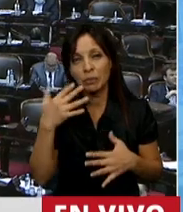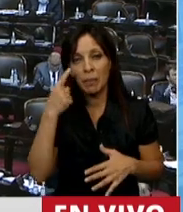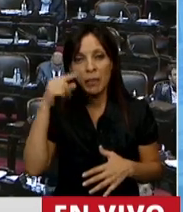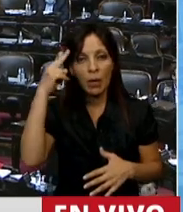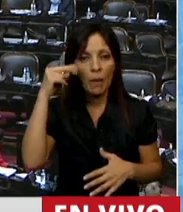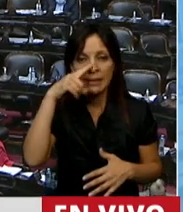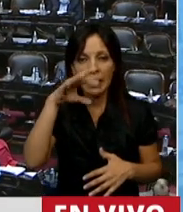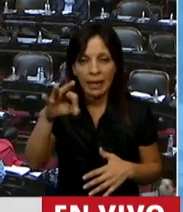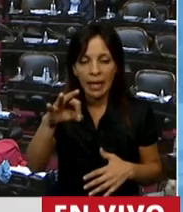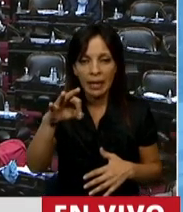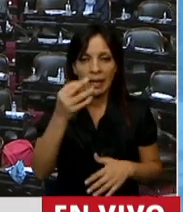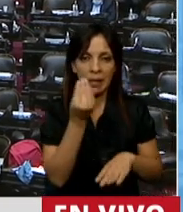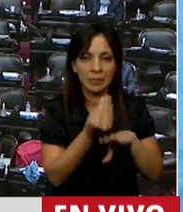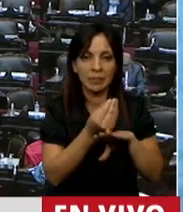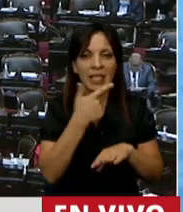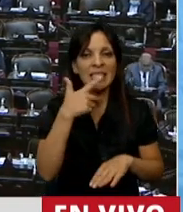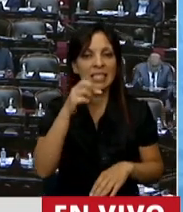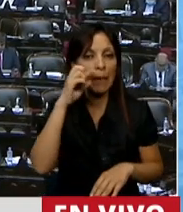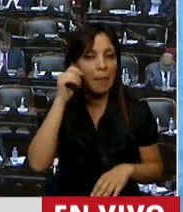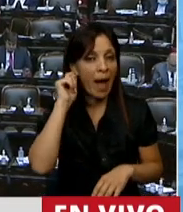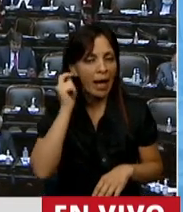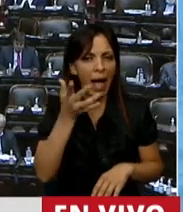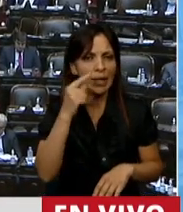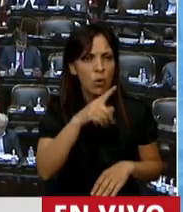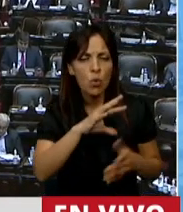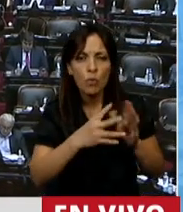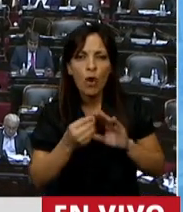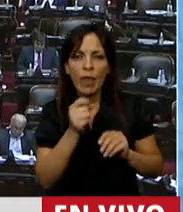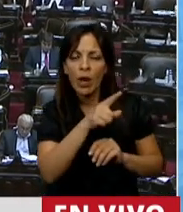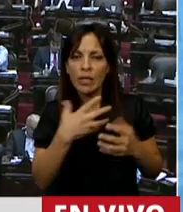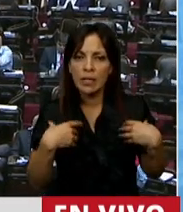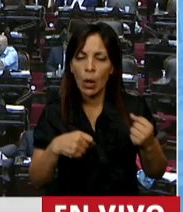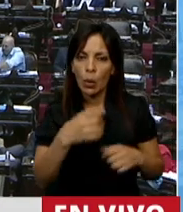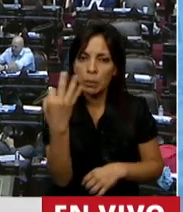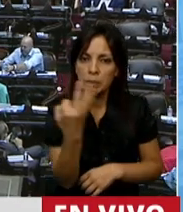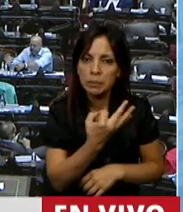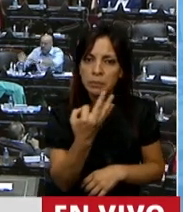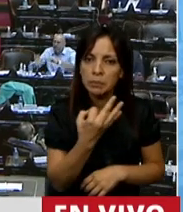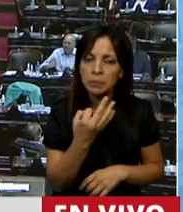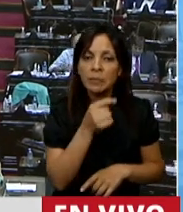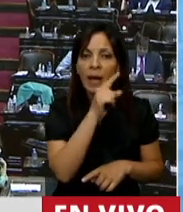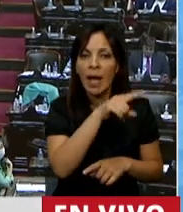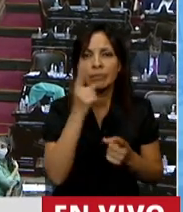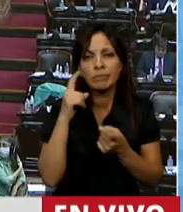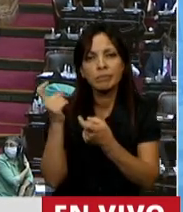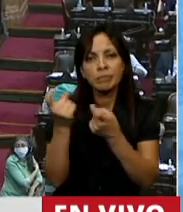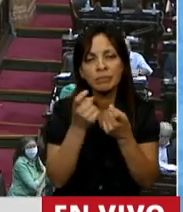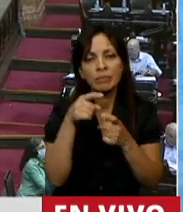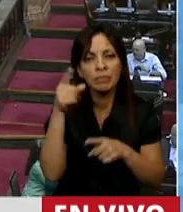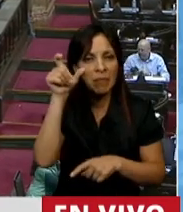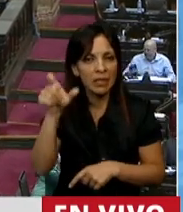de don Felipe Zapá, gobernador de Neuquén en esa época, inspirado en Ramón Carrillo,